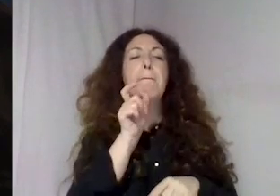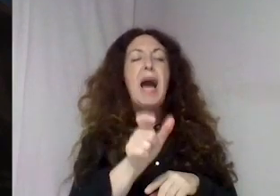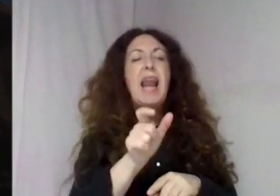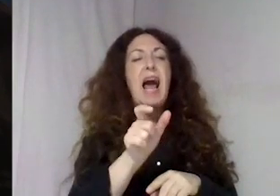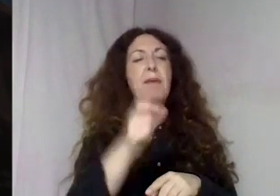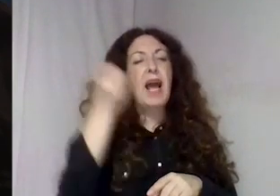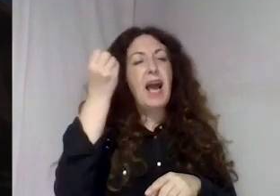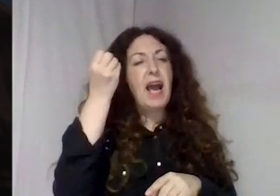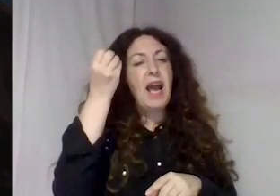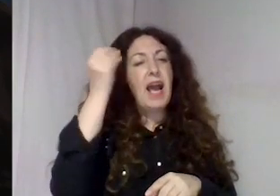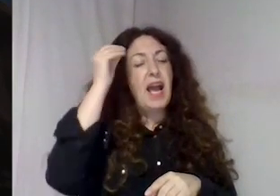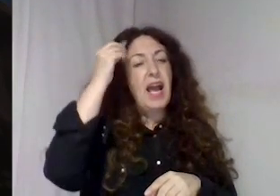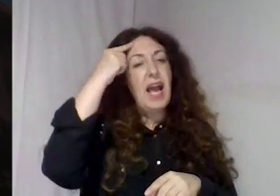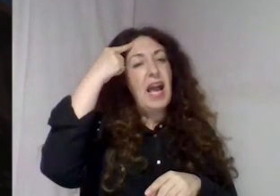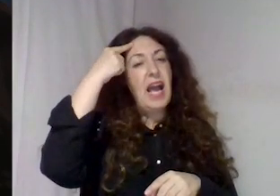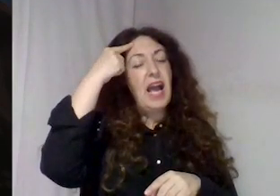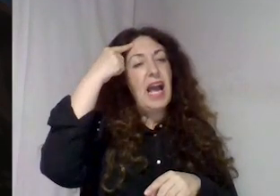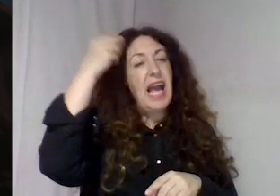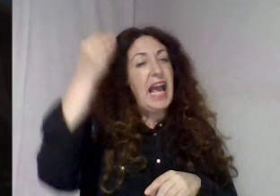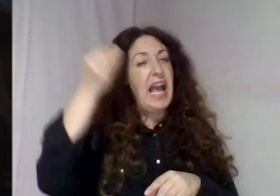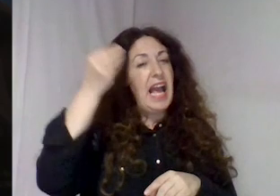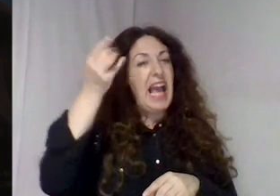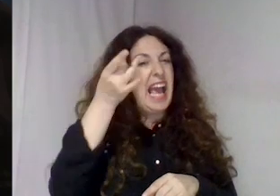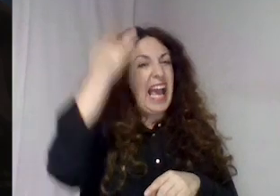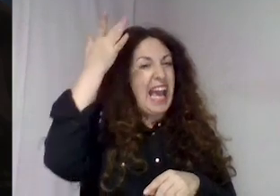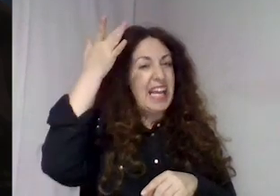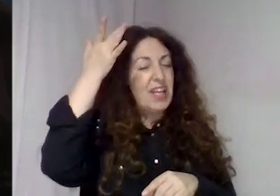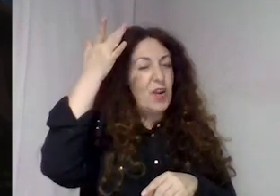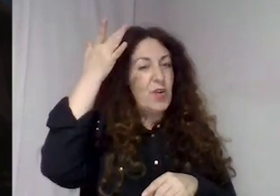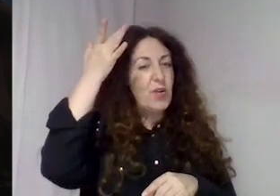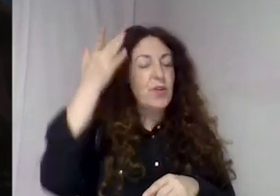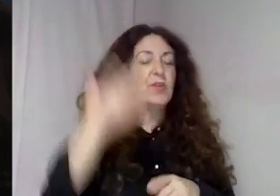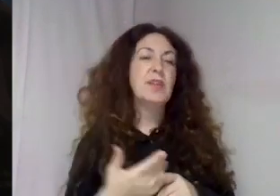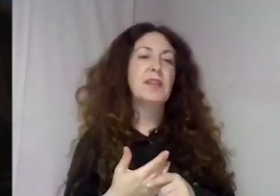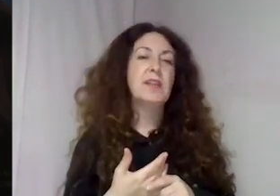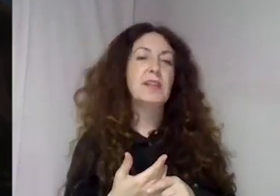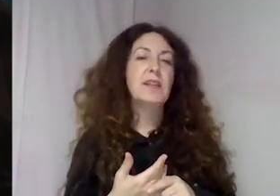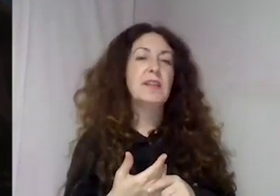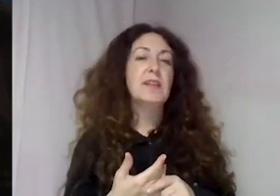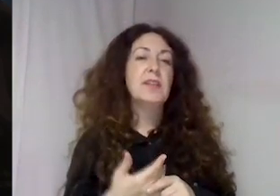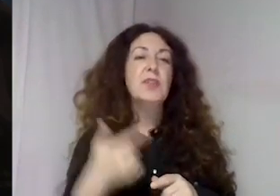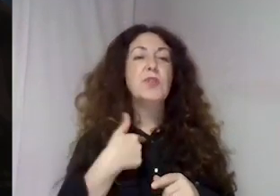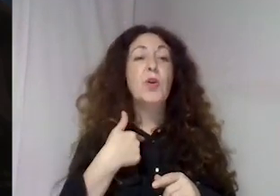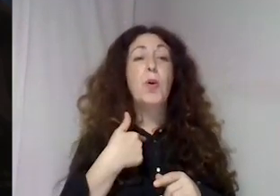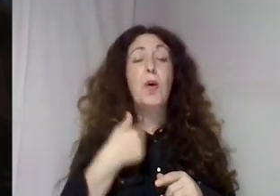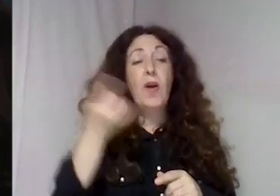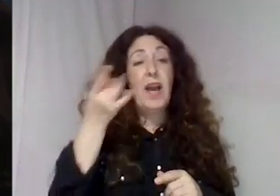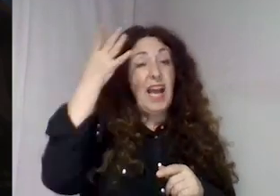belleza del mal, pero a mí lo que me interesaba era saber algo más sobre la belleza del bien.